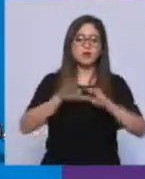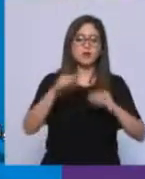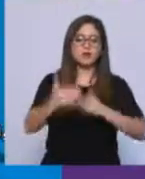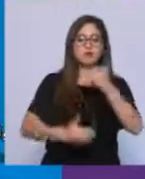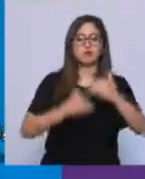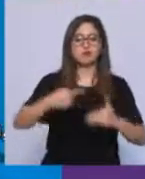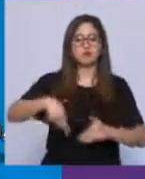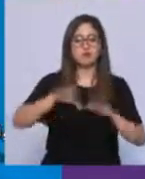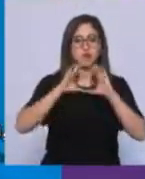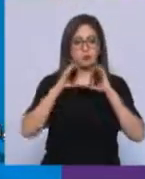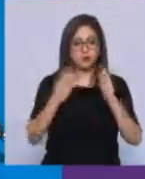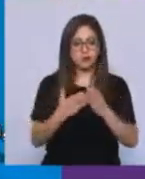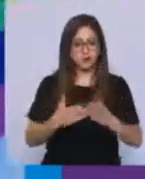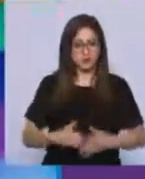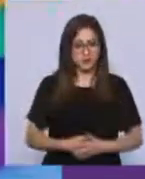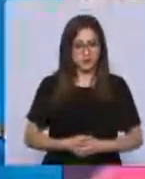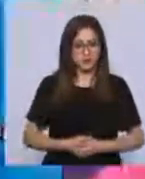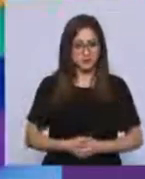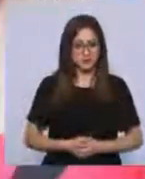todos como comunidad.